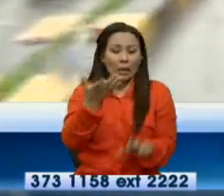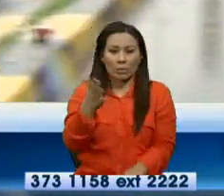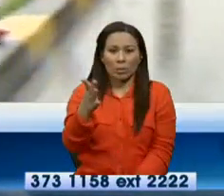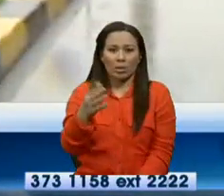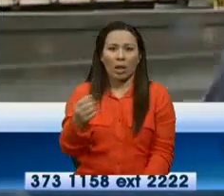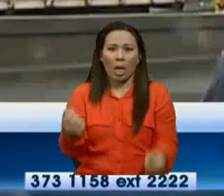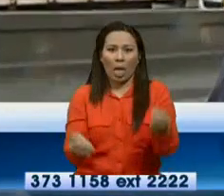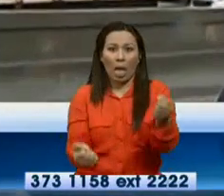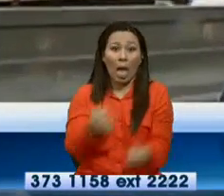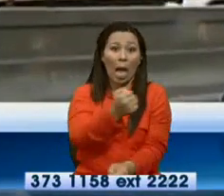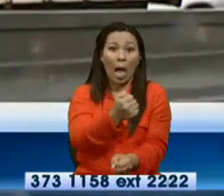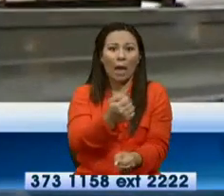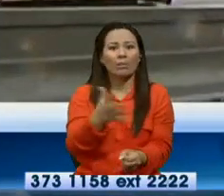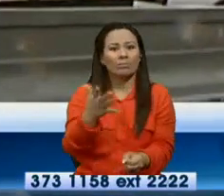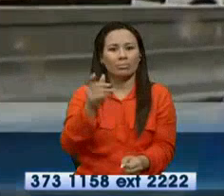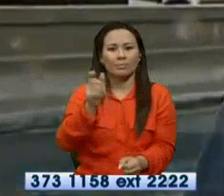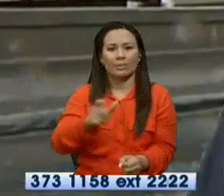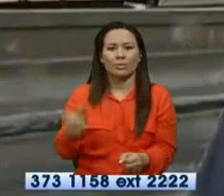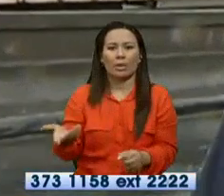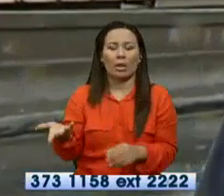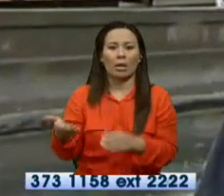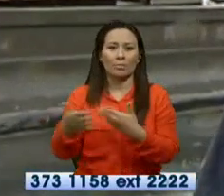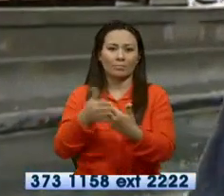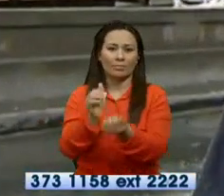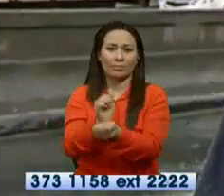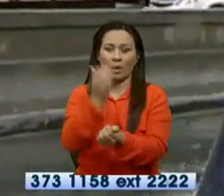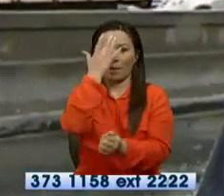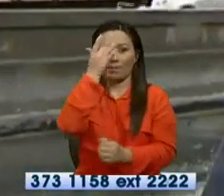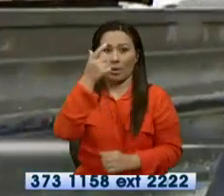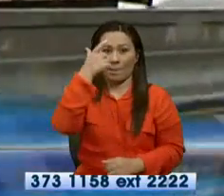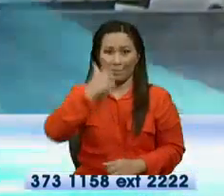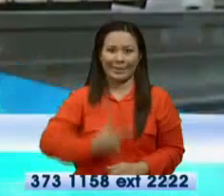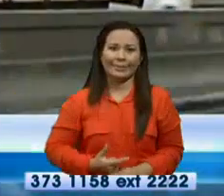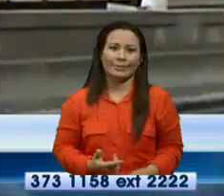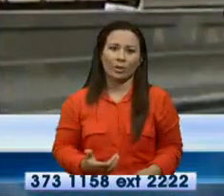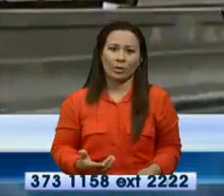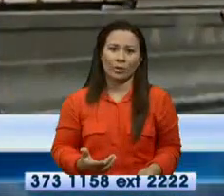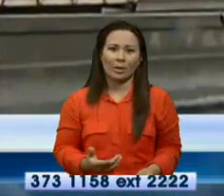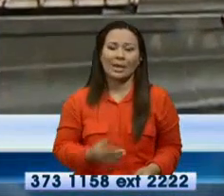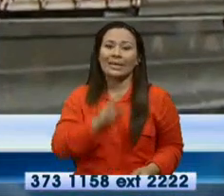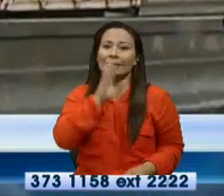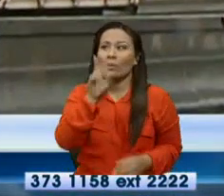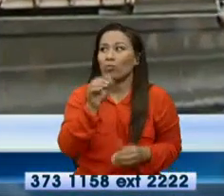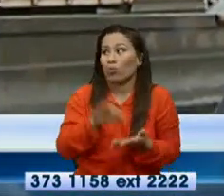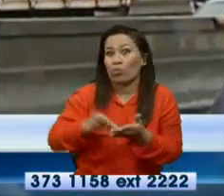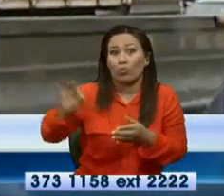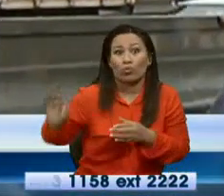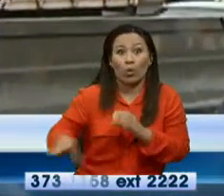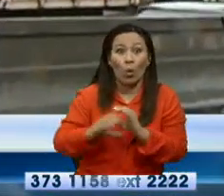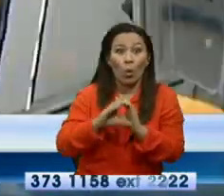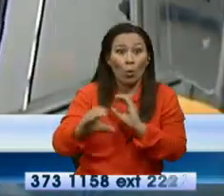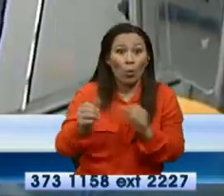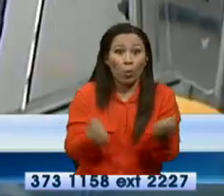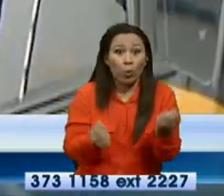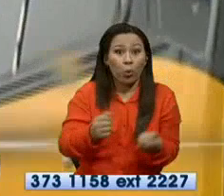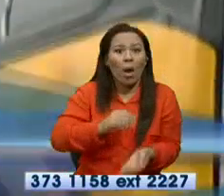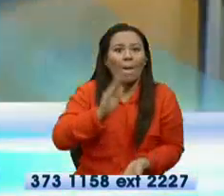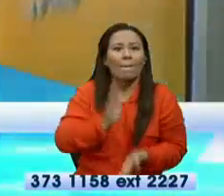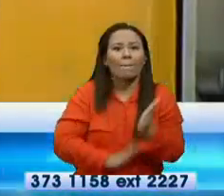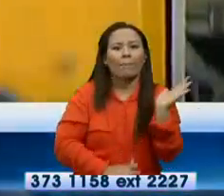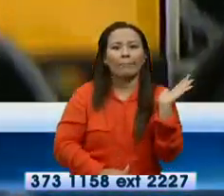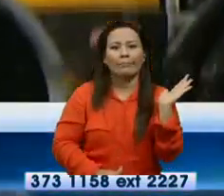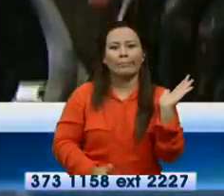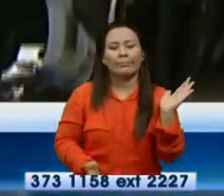mala maniobra. No hay personas detenidas porque el conductor, como siempre, dejan abandonadas sus unidades, sus vehículos.